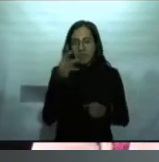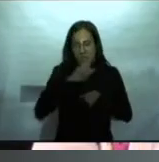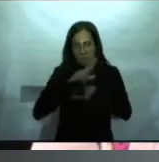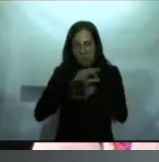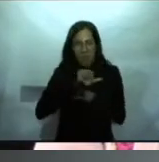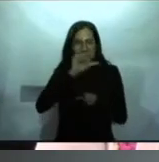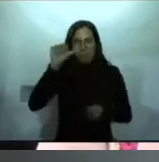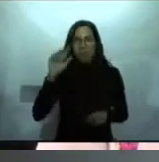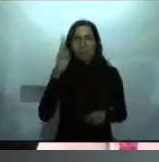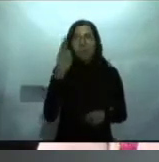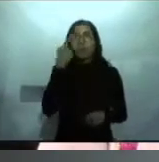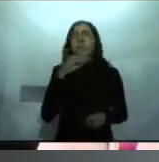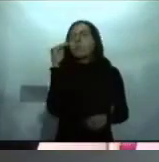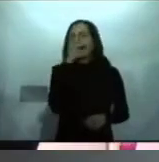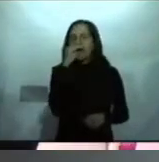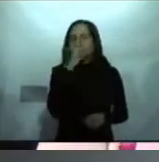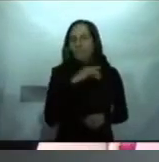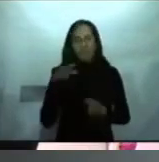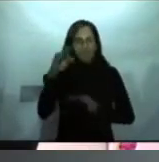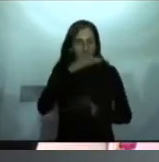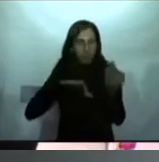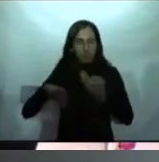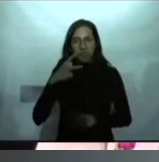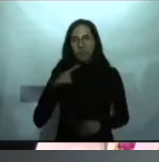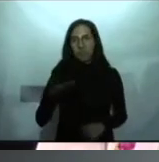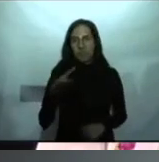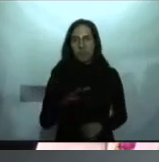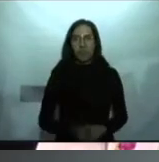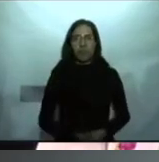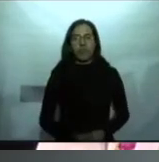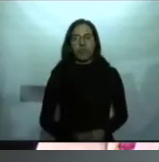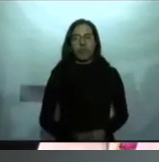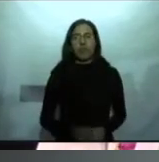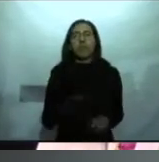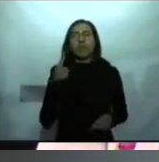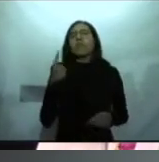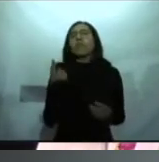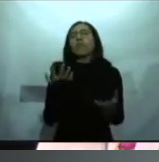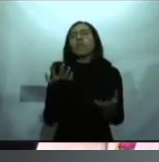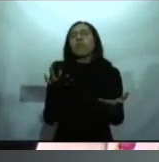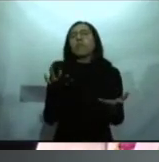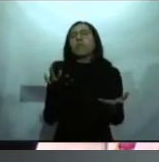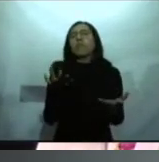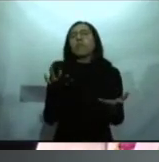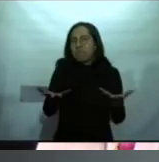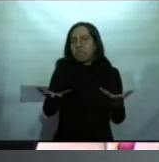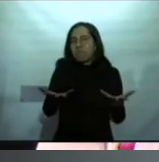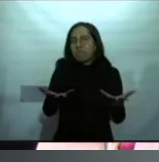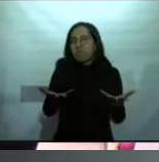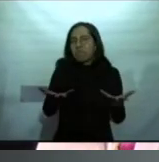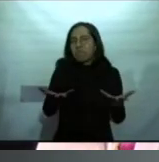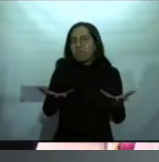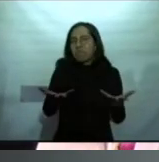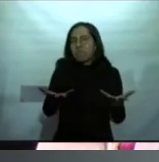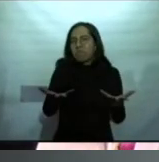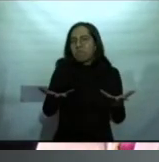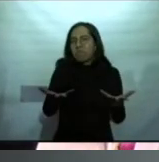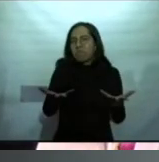Pero no nos vamos a quedar ahí. ¿Qué más vamos a hacer? A ver, los que son de